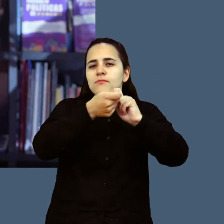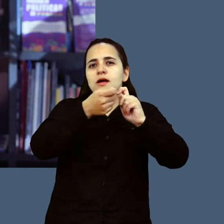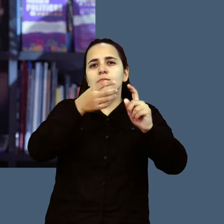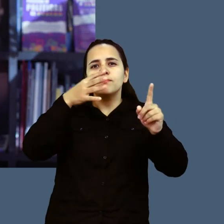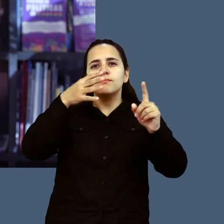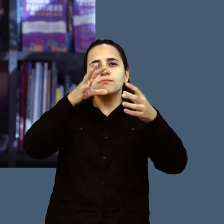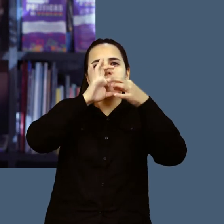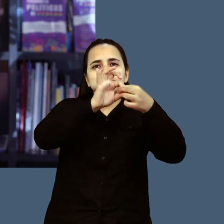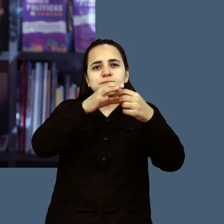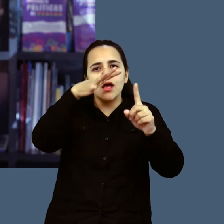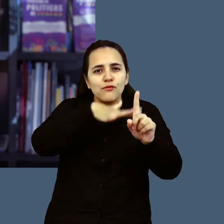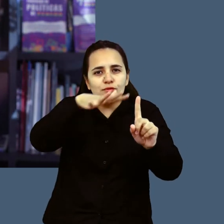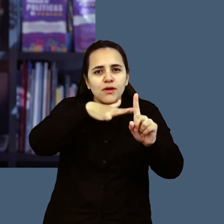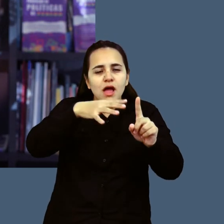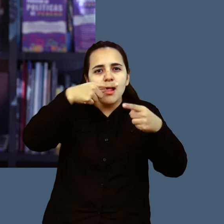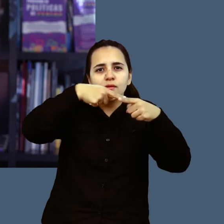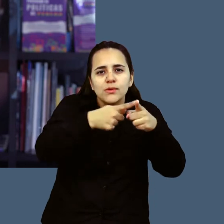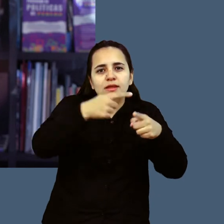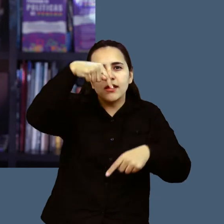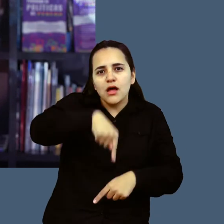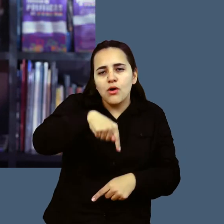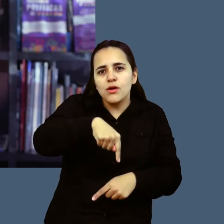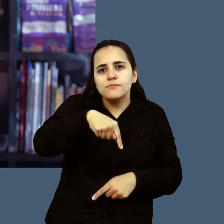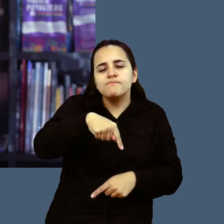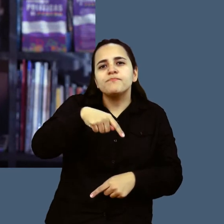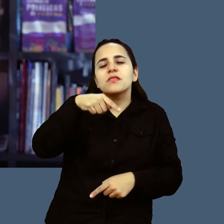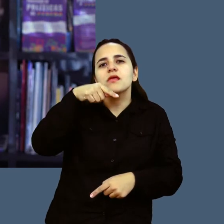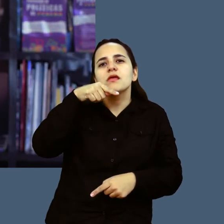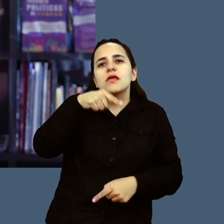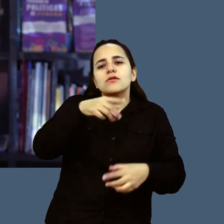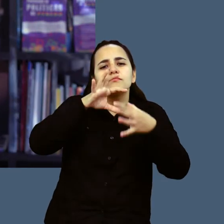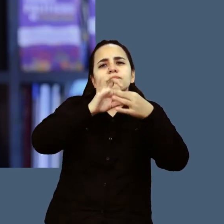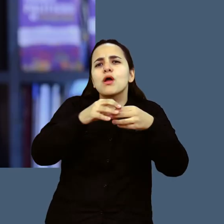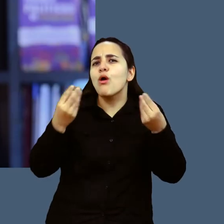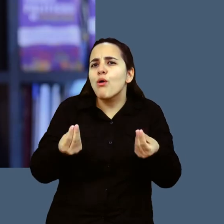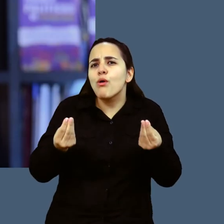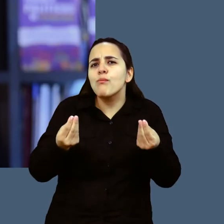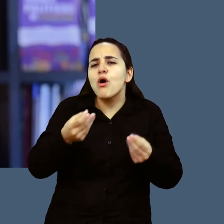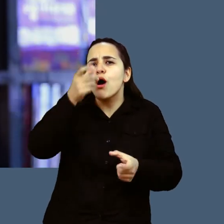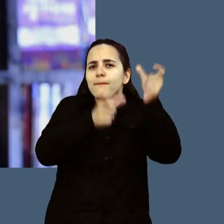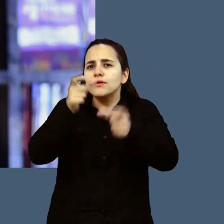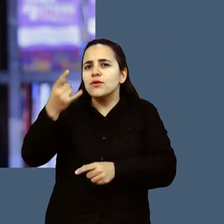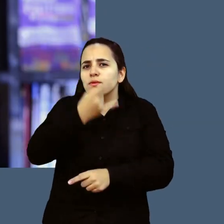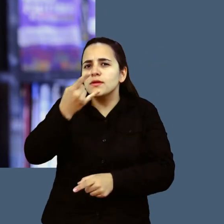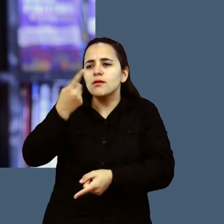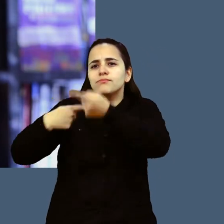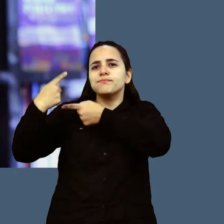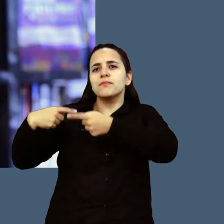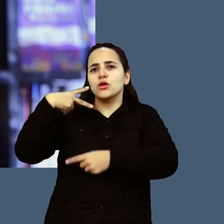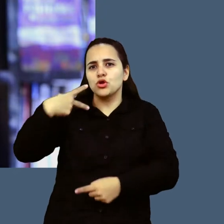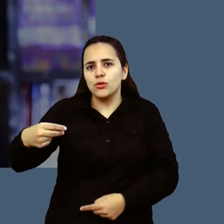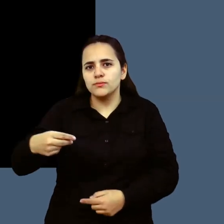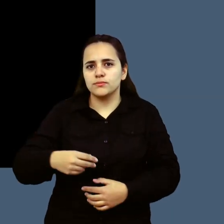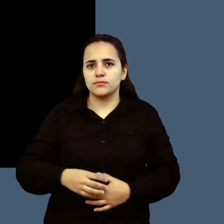estos principios a la luz de lo que la coyuntura política actual está mostrando y mostrar que los universitarios no estamos dispuestos